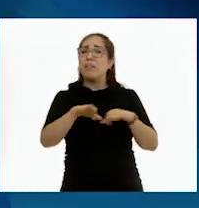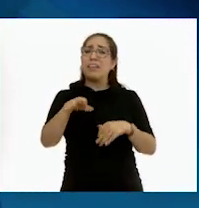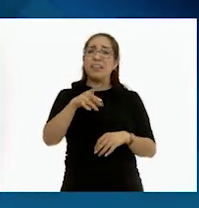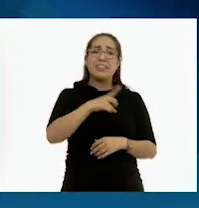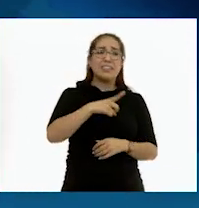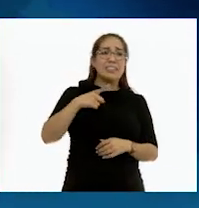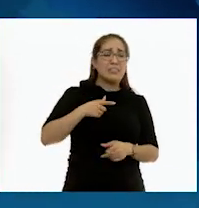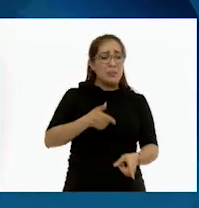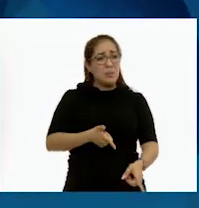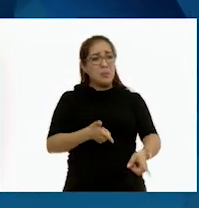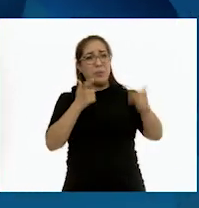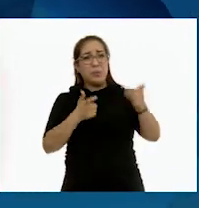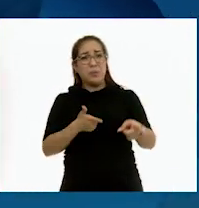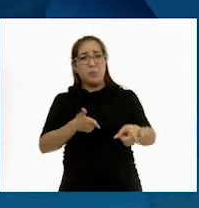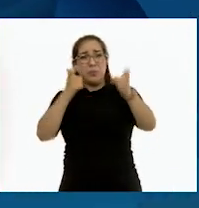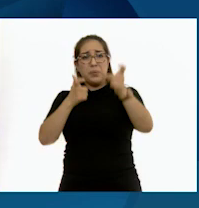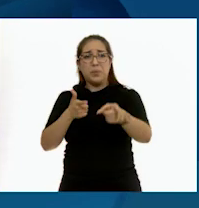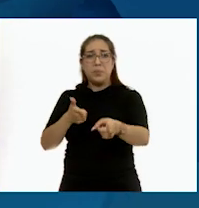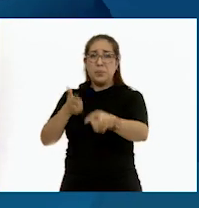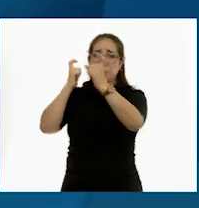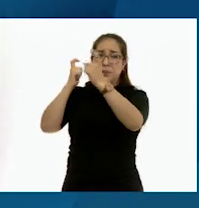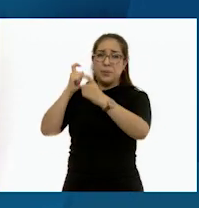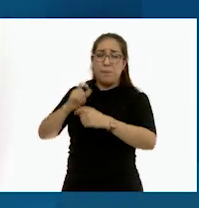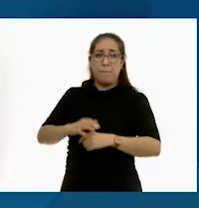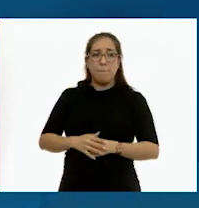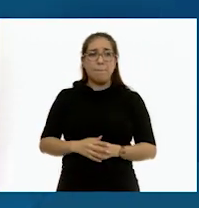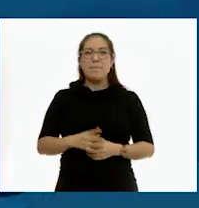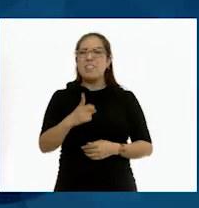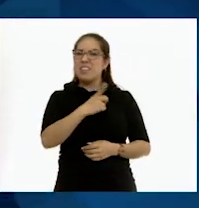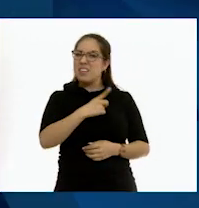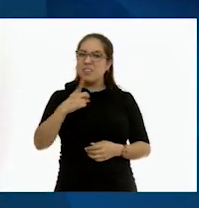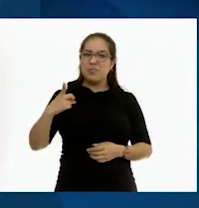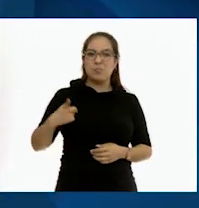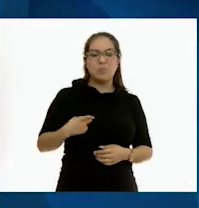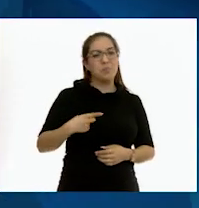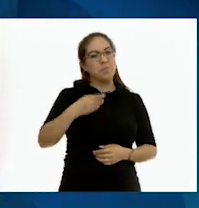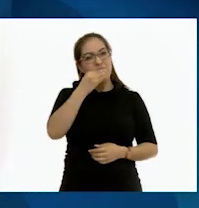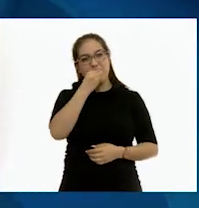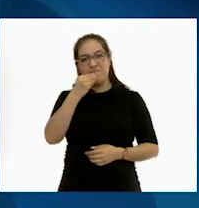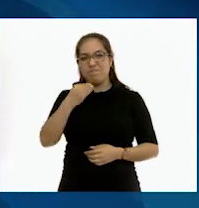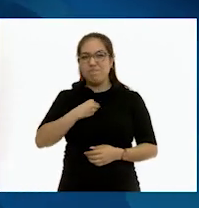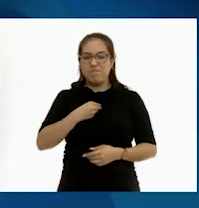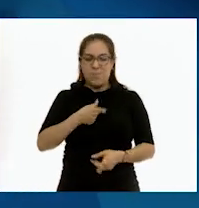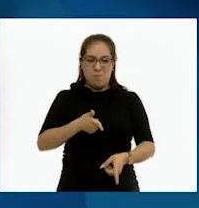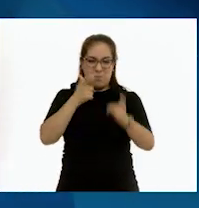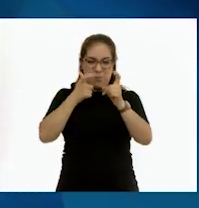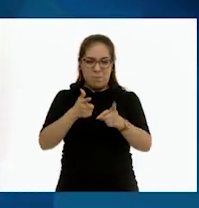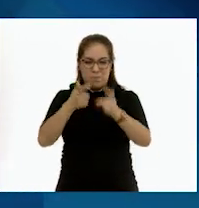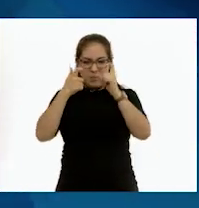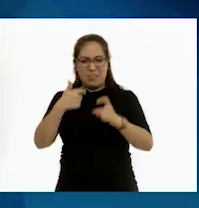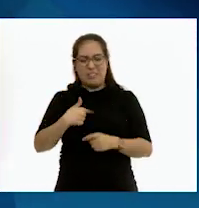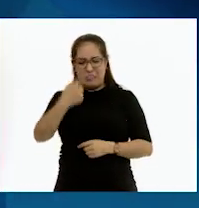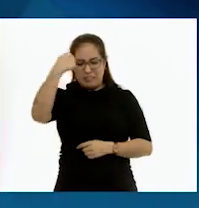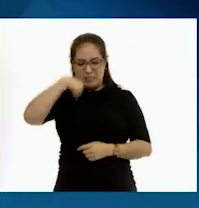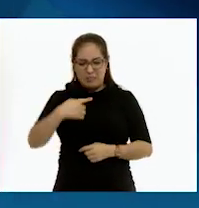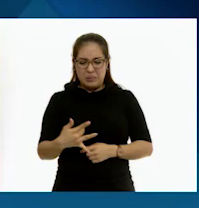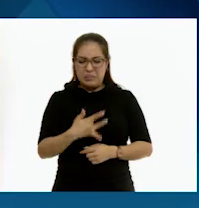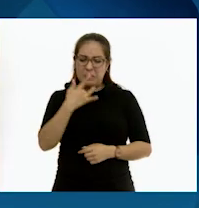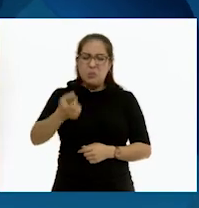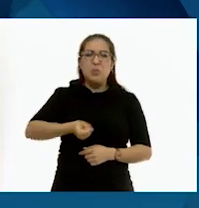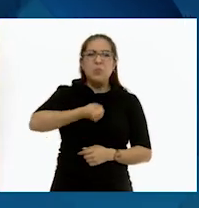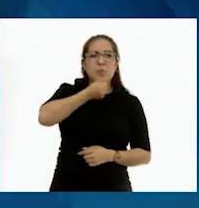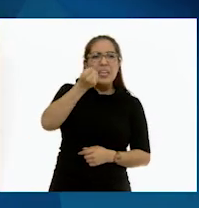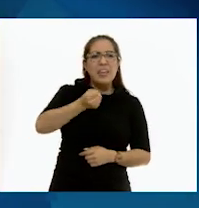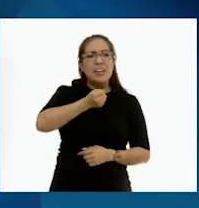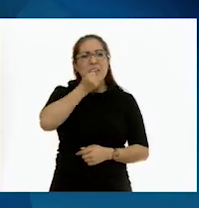león. Sí, debo dispararle, pero me siento viejo y